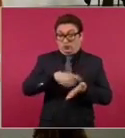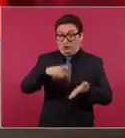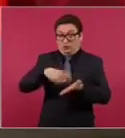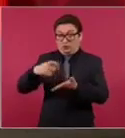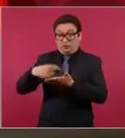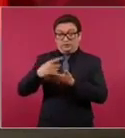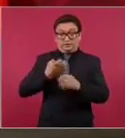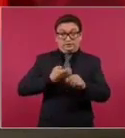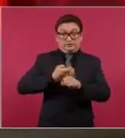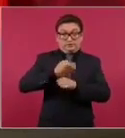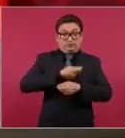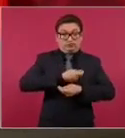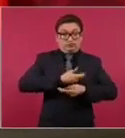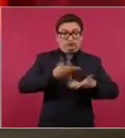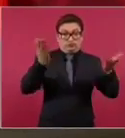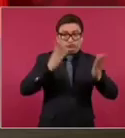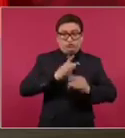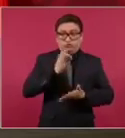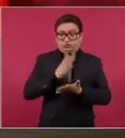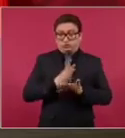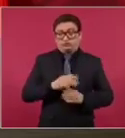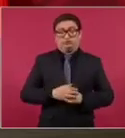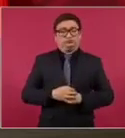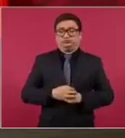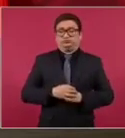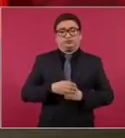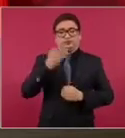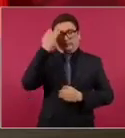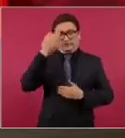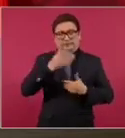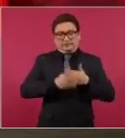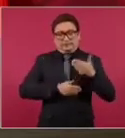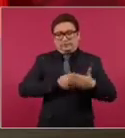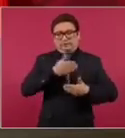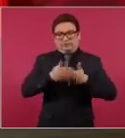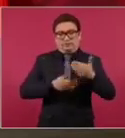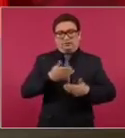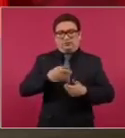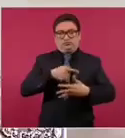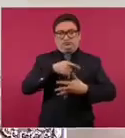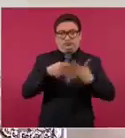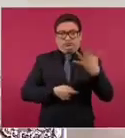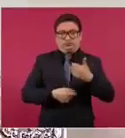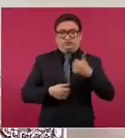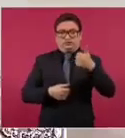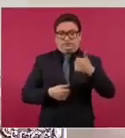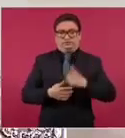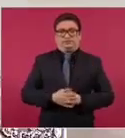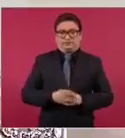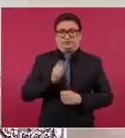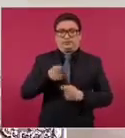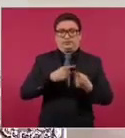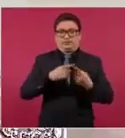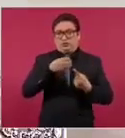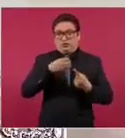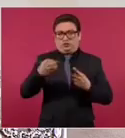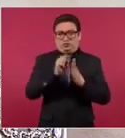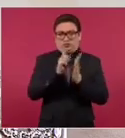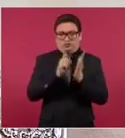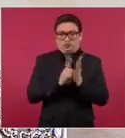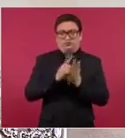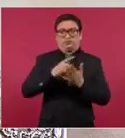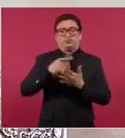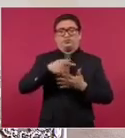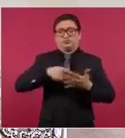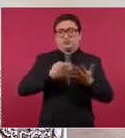los estados de los medicamentos necesarios. Son procesos que pasan por seis etapas. La primera es ordenar las solicitudes de